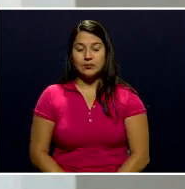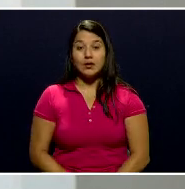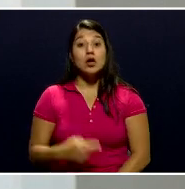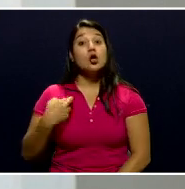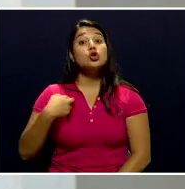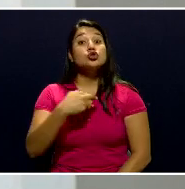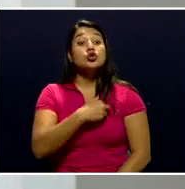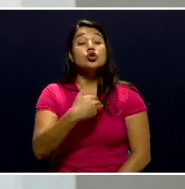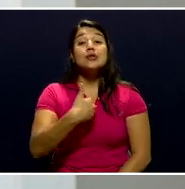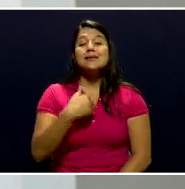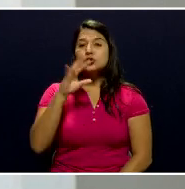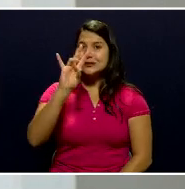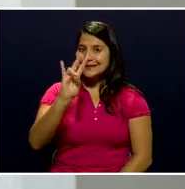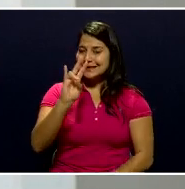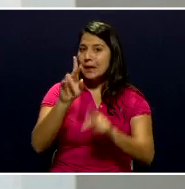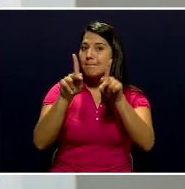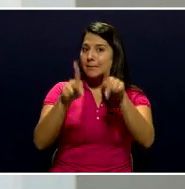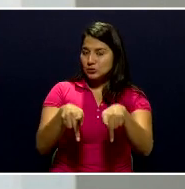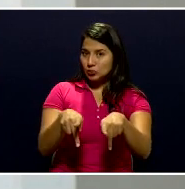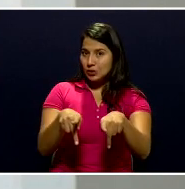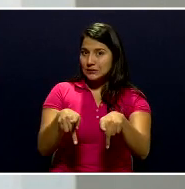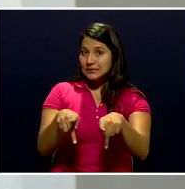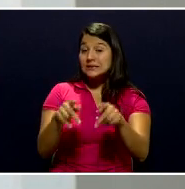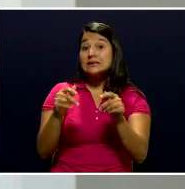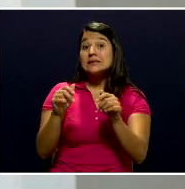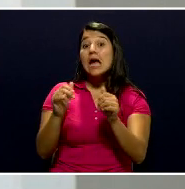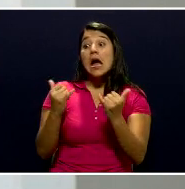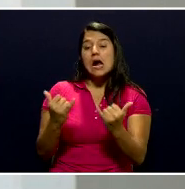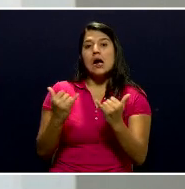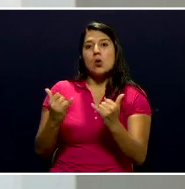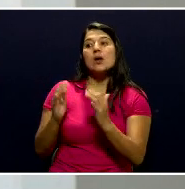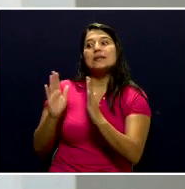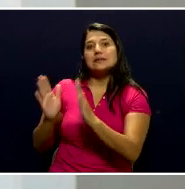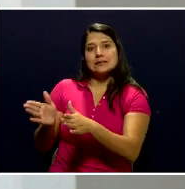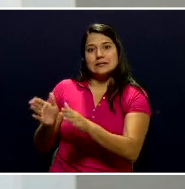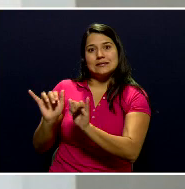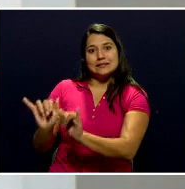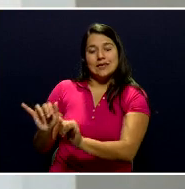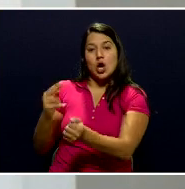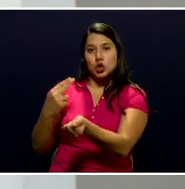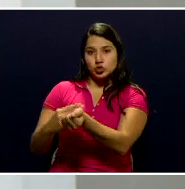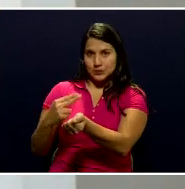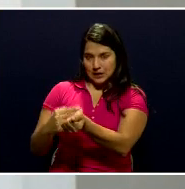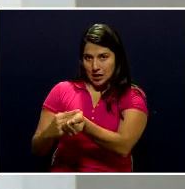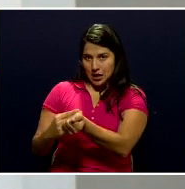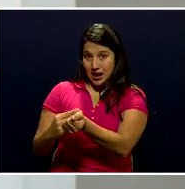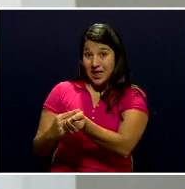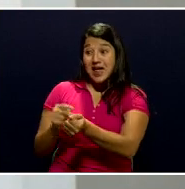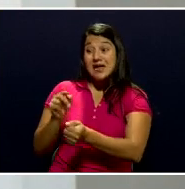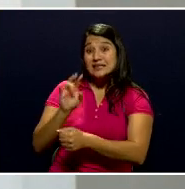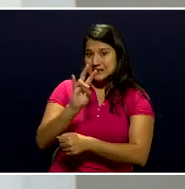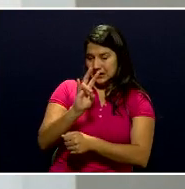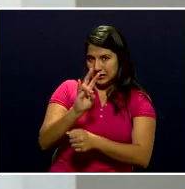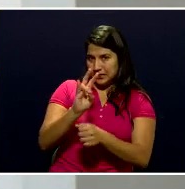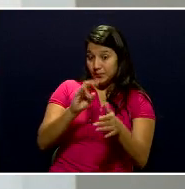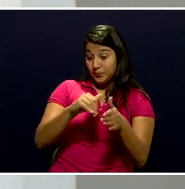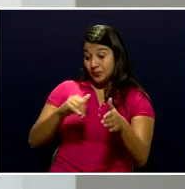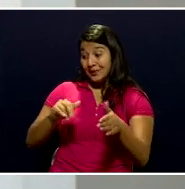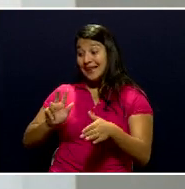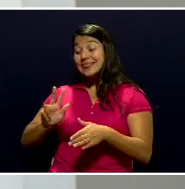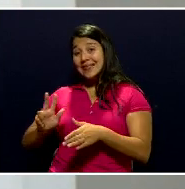Tenemos 7 personas que se encuentran ingresadas en servicios de salud, 3 de ellas en